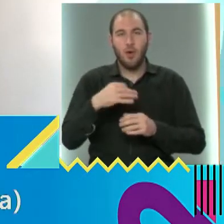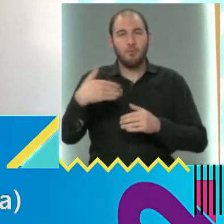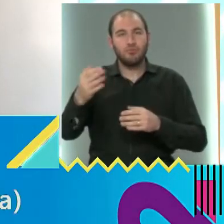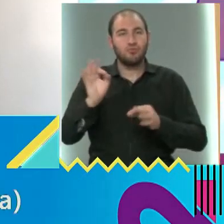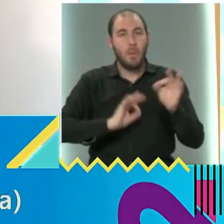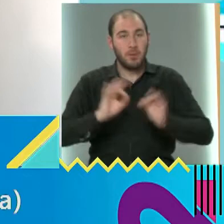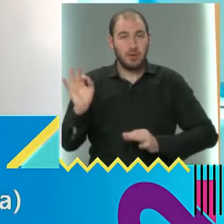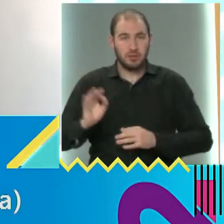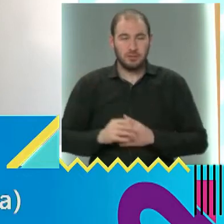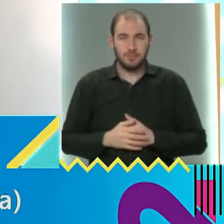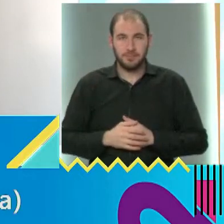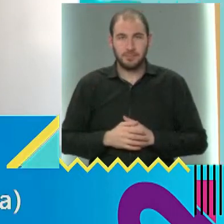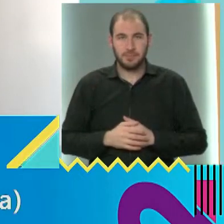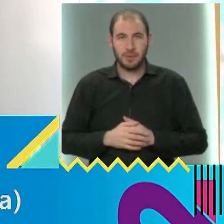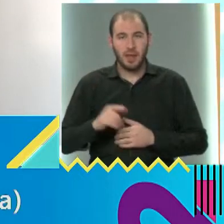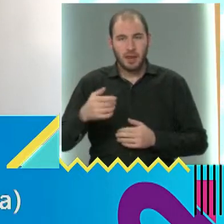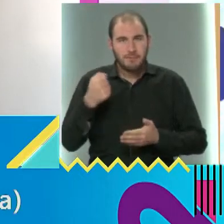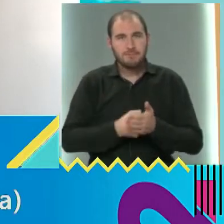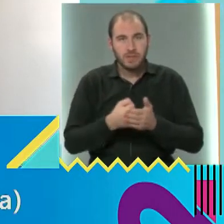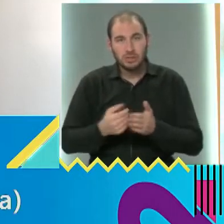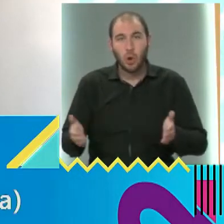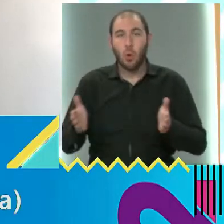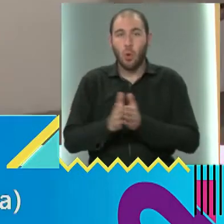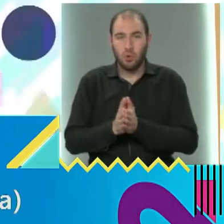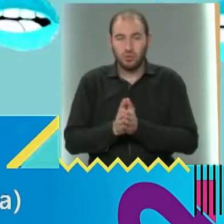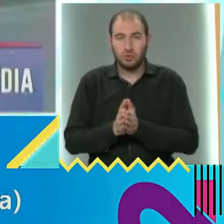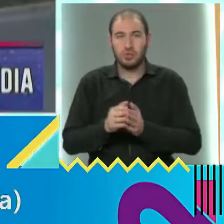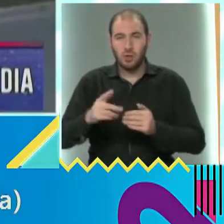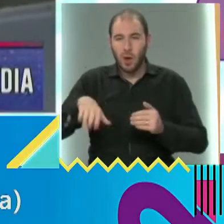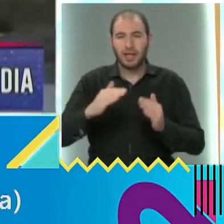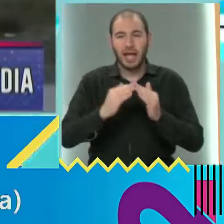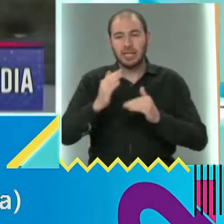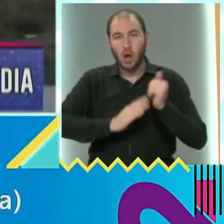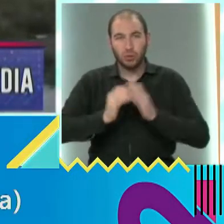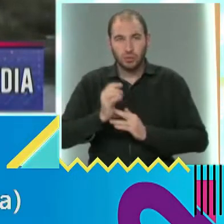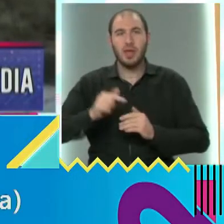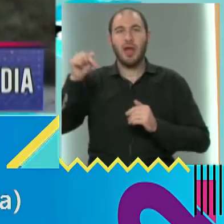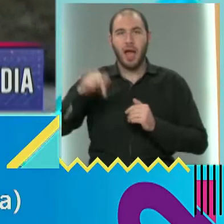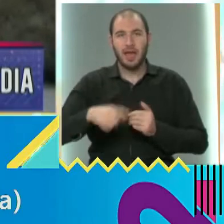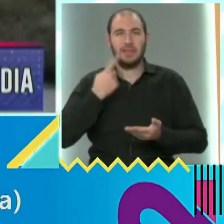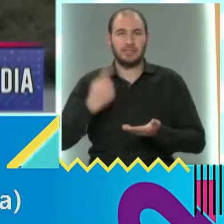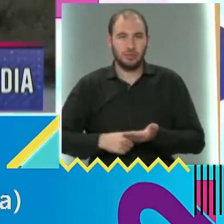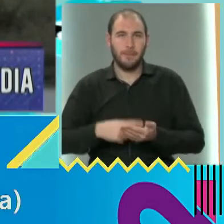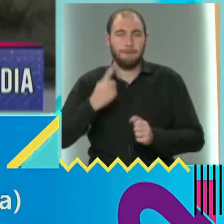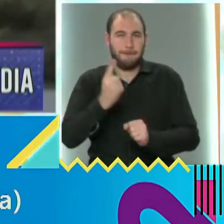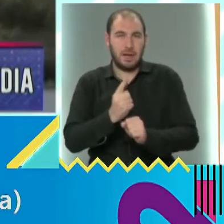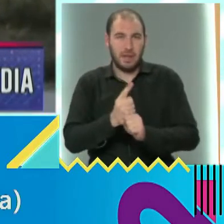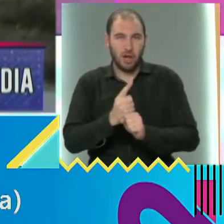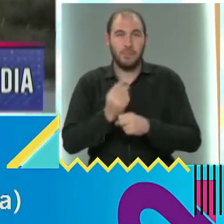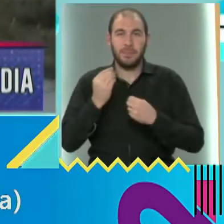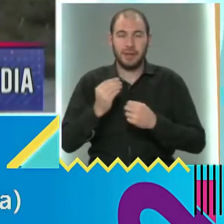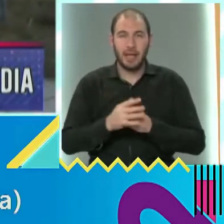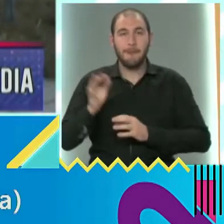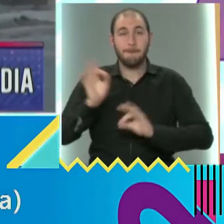proyecto, al hacer el esfuerzo compartido de tener que urbanizar, bueno, ahí es donde se toman las decisiones primarias para que